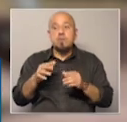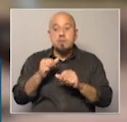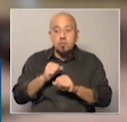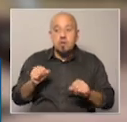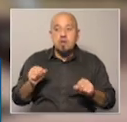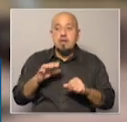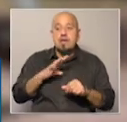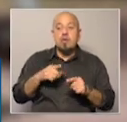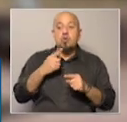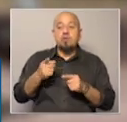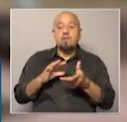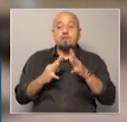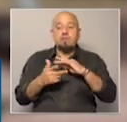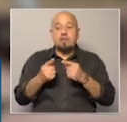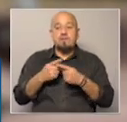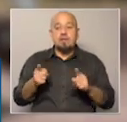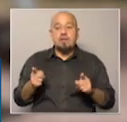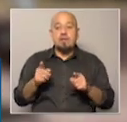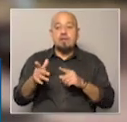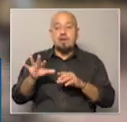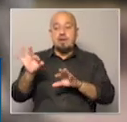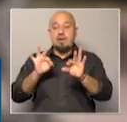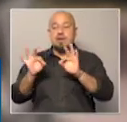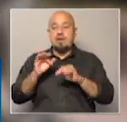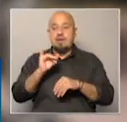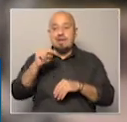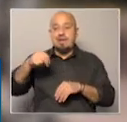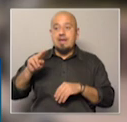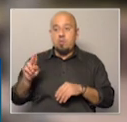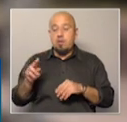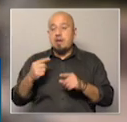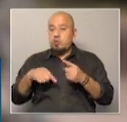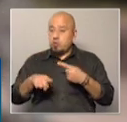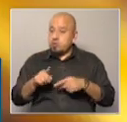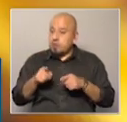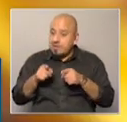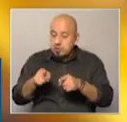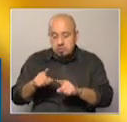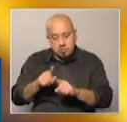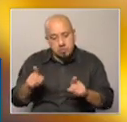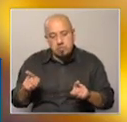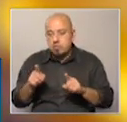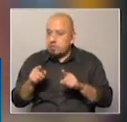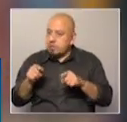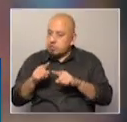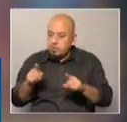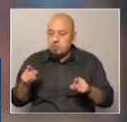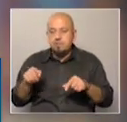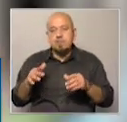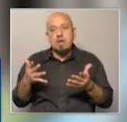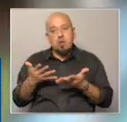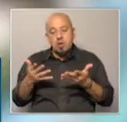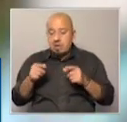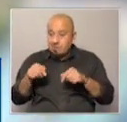pudiera haber otra vía diferente a esa del INAU. Y no ha sido así en la práctica, de momento no ha sido